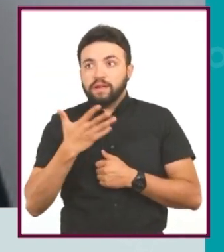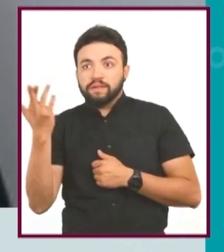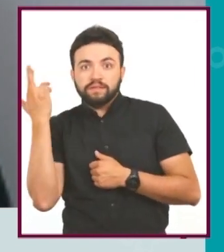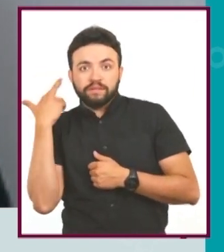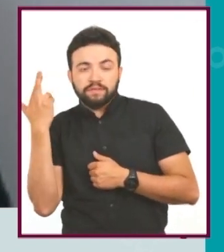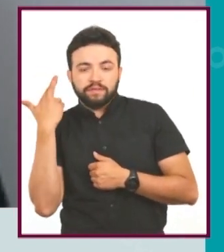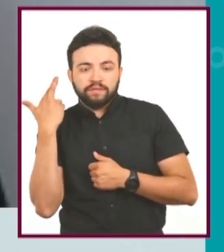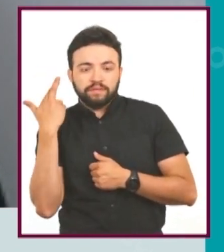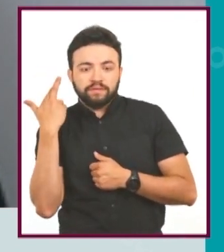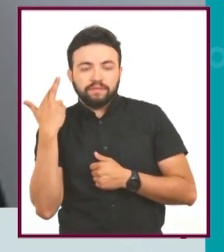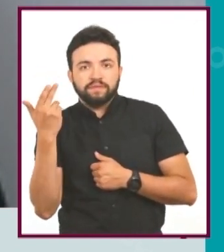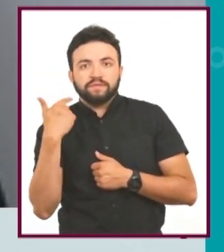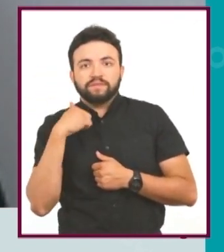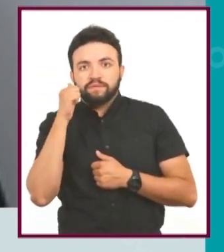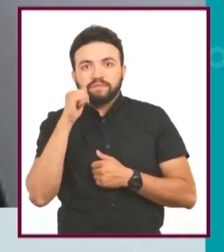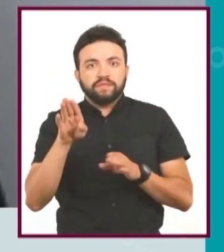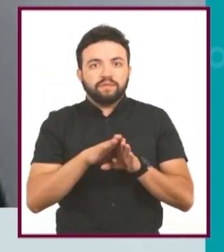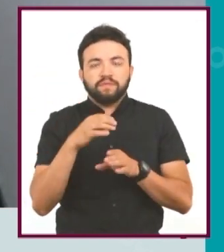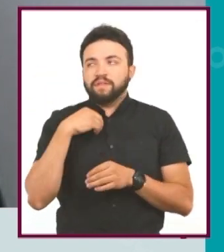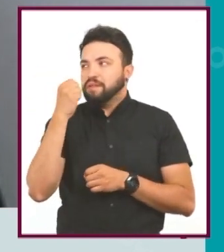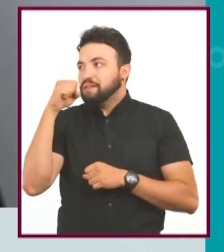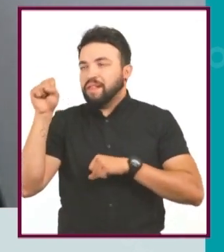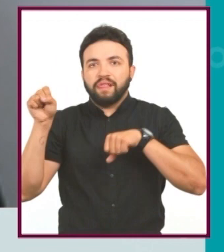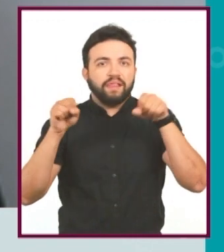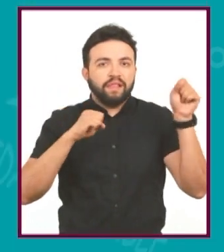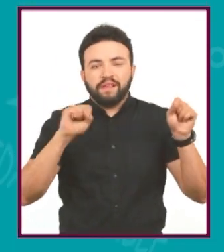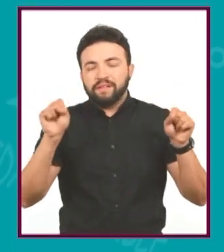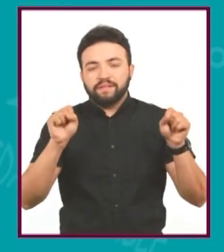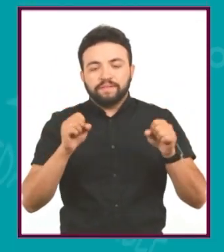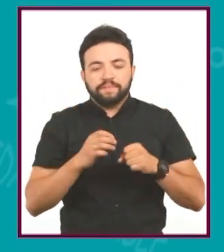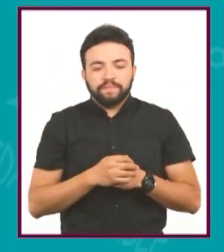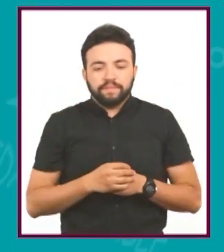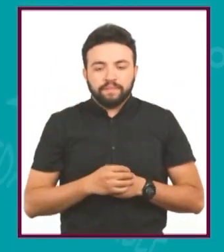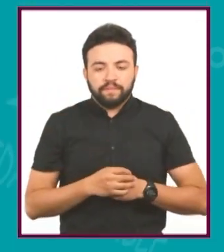ruido o algo así, me distraigo muy fácil.